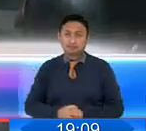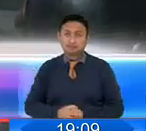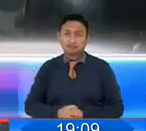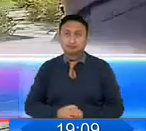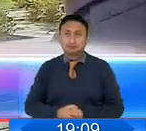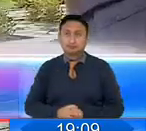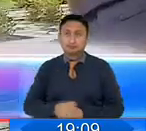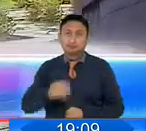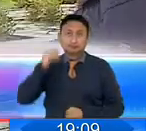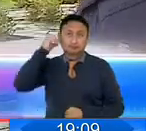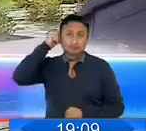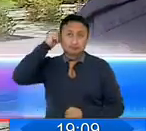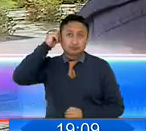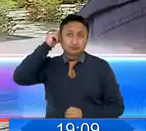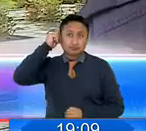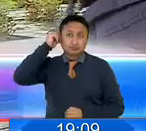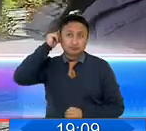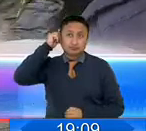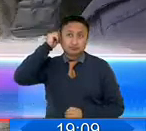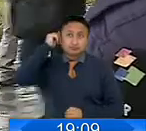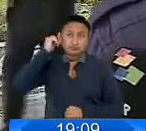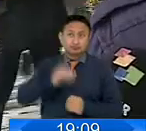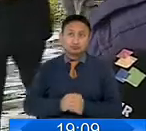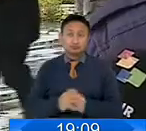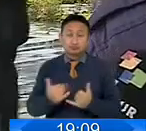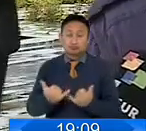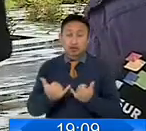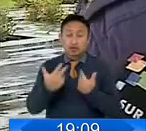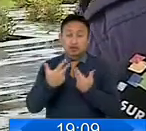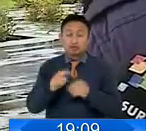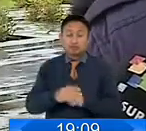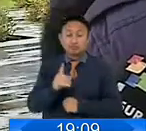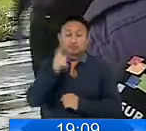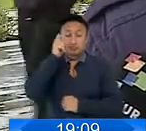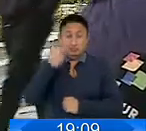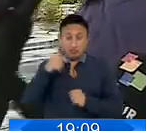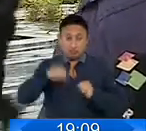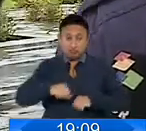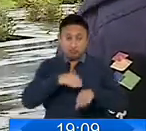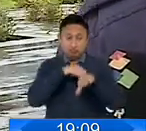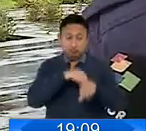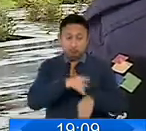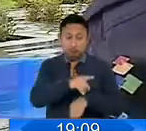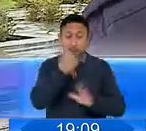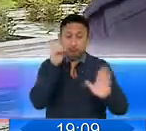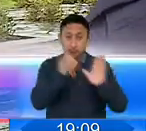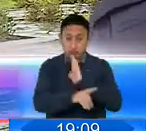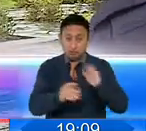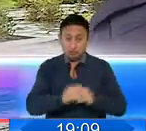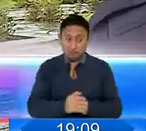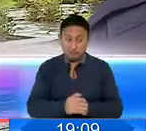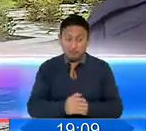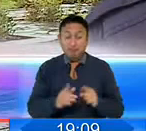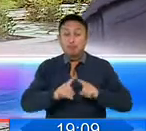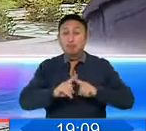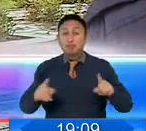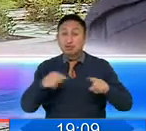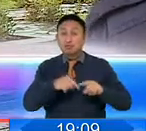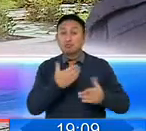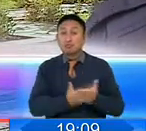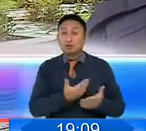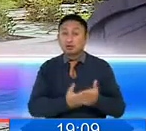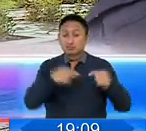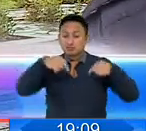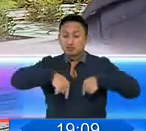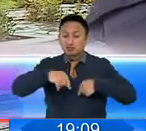ahora el fiscal tendrá que sustentar esas acusaciones yo creo que quedará evidenciado que esto